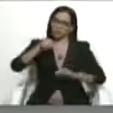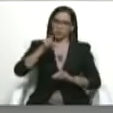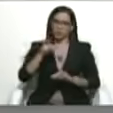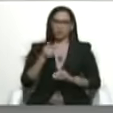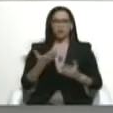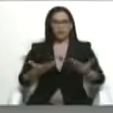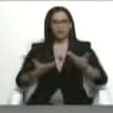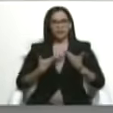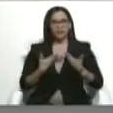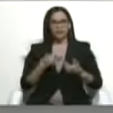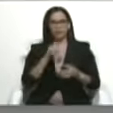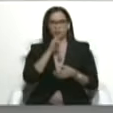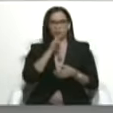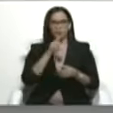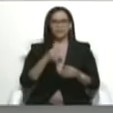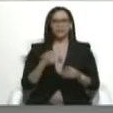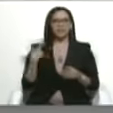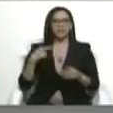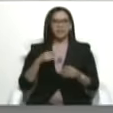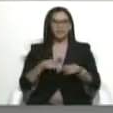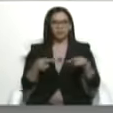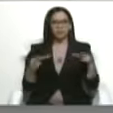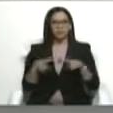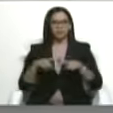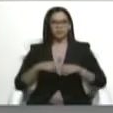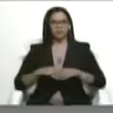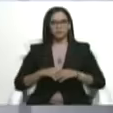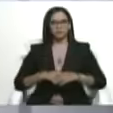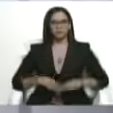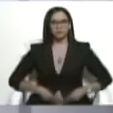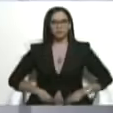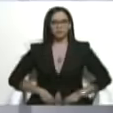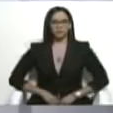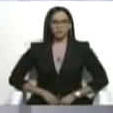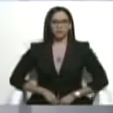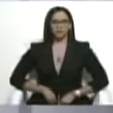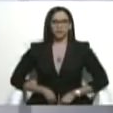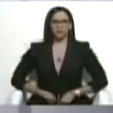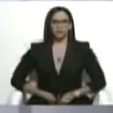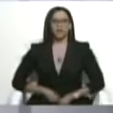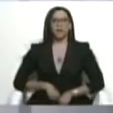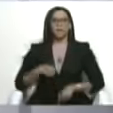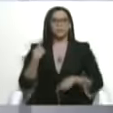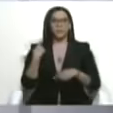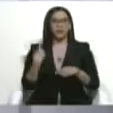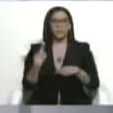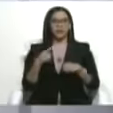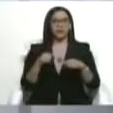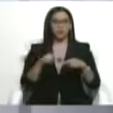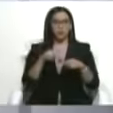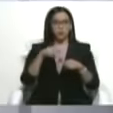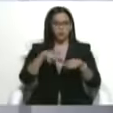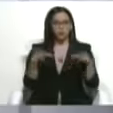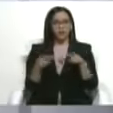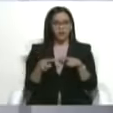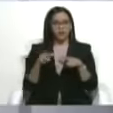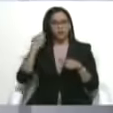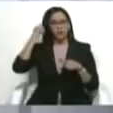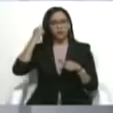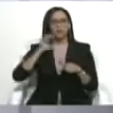ofreciera los detalles más actualizados que tiene este caso. Bueno, sí, en primer lugar recordar que él estuvo en